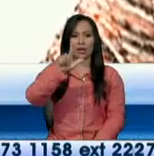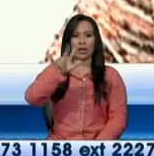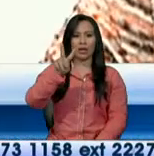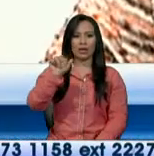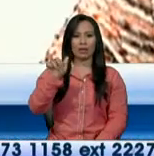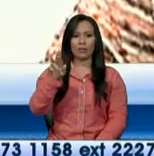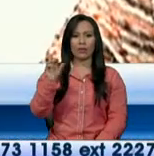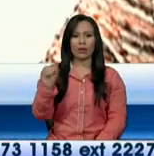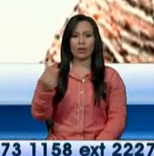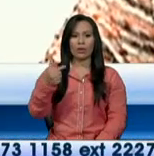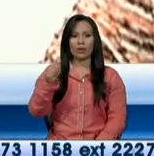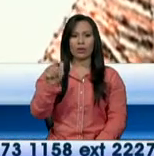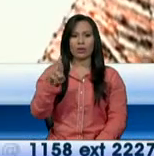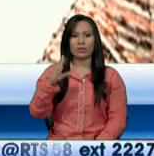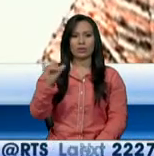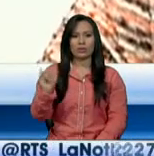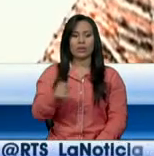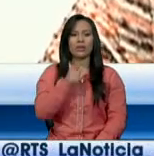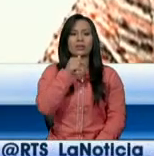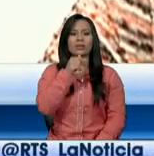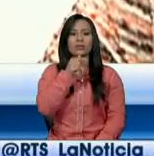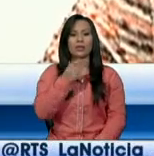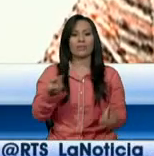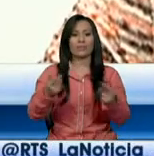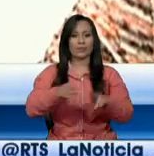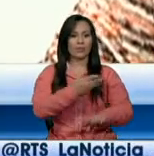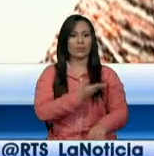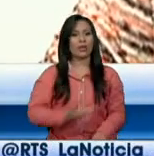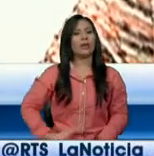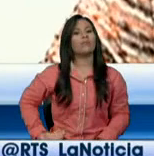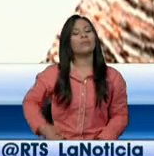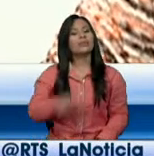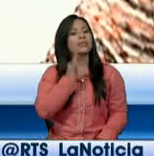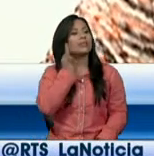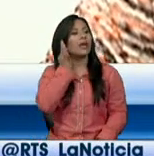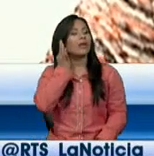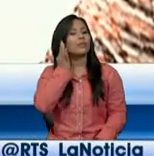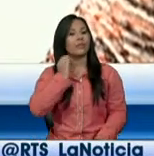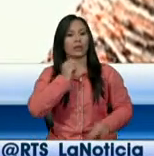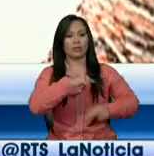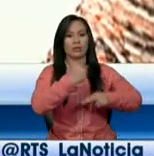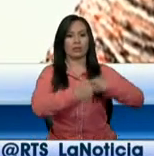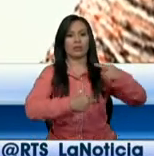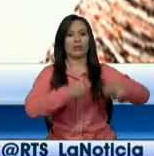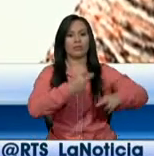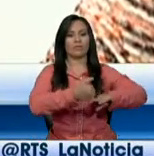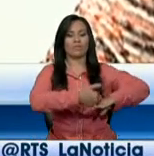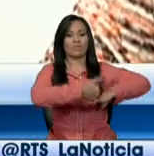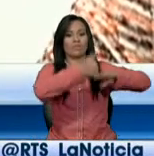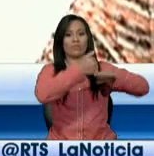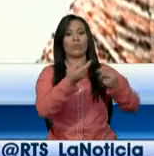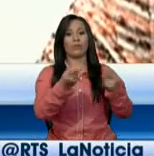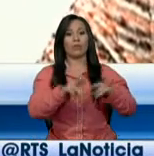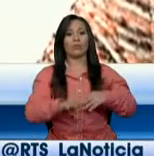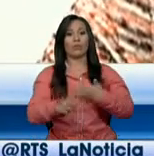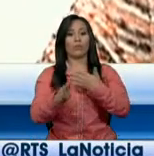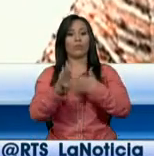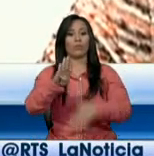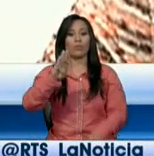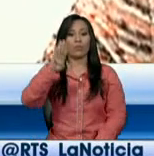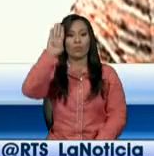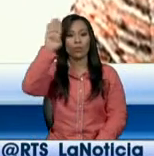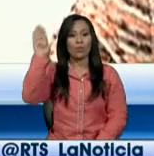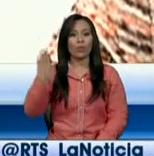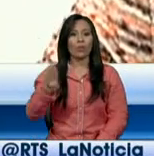Liniera, Diosdado Cabello, la presidenta de la Cámara de Diputados de Bolivia, Estela